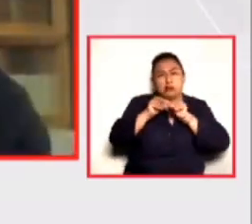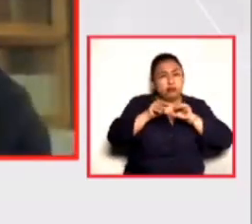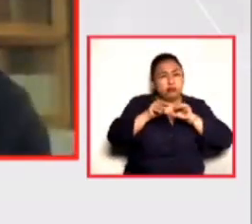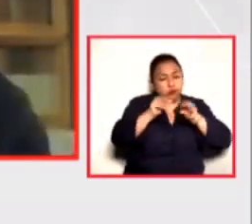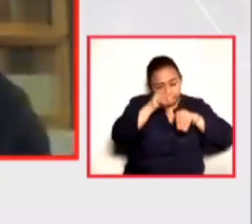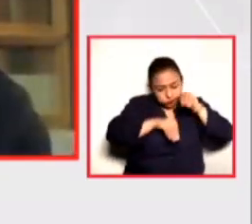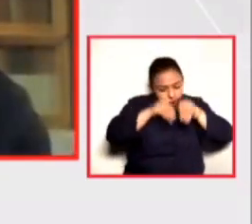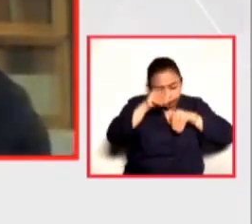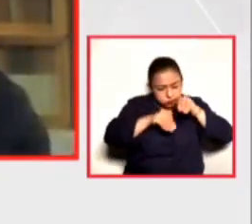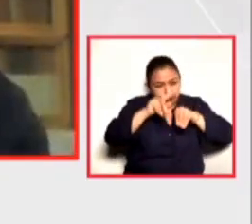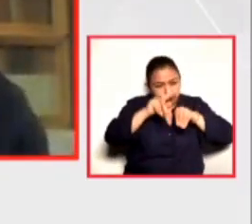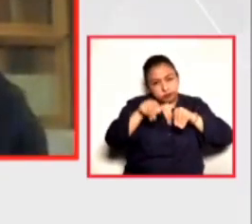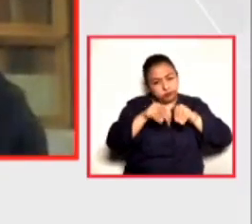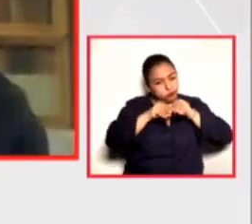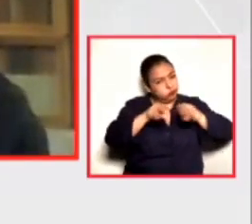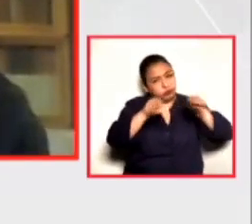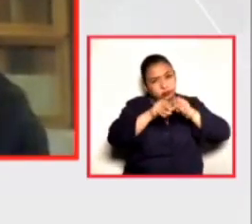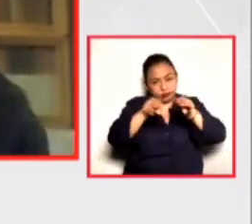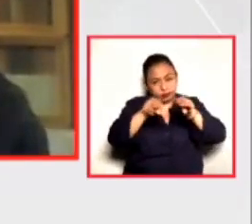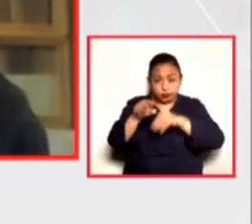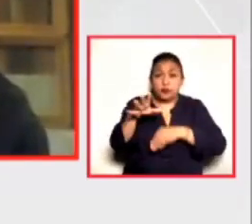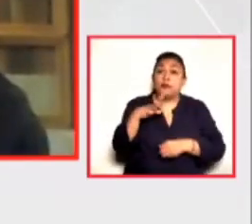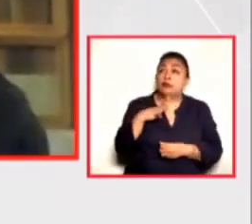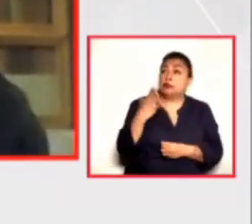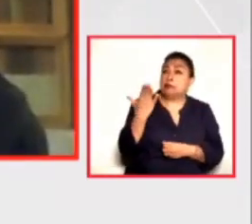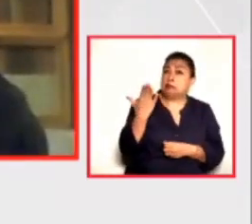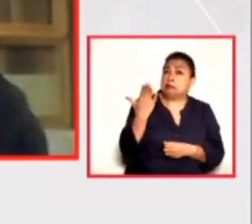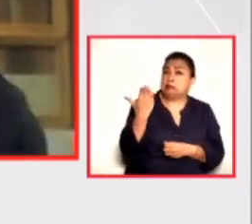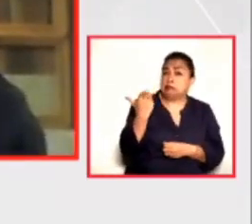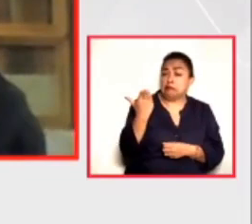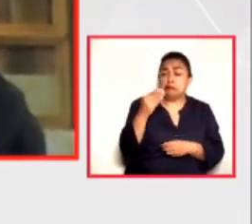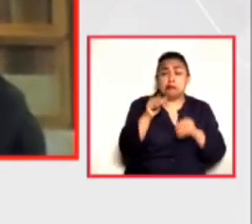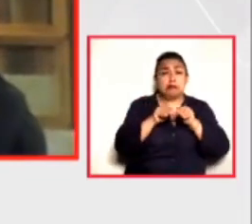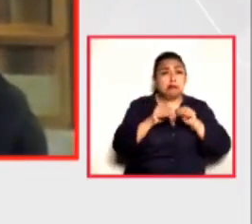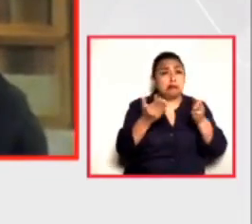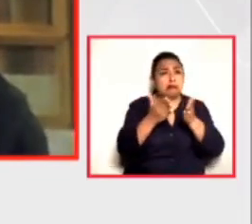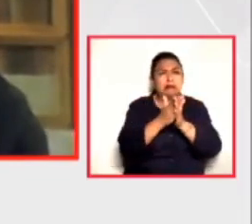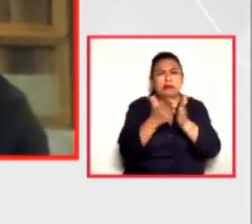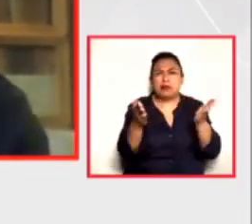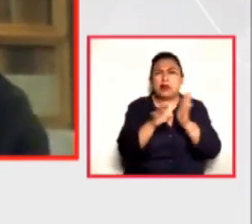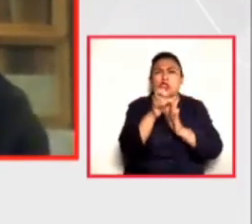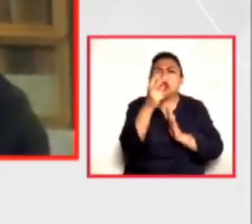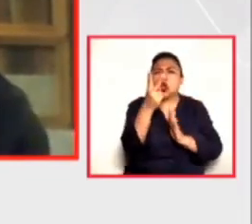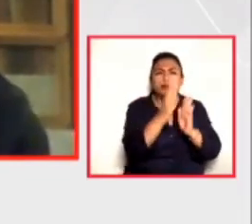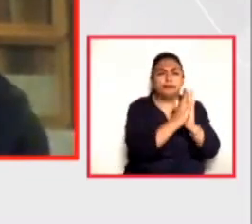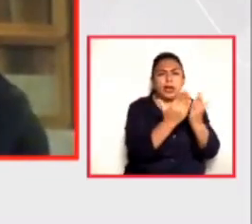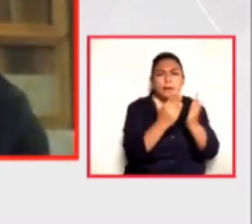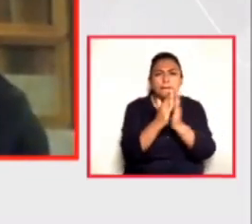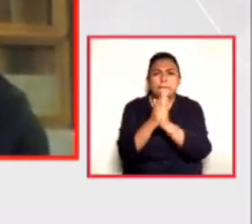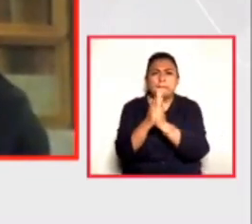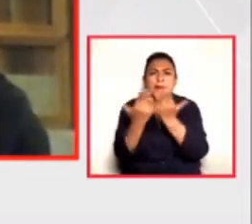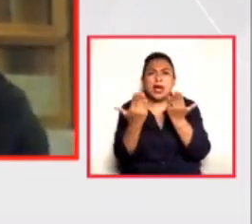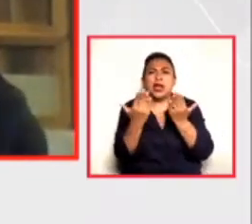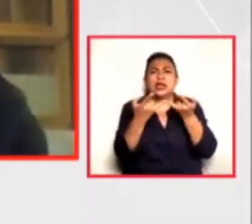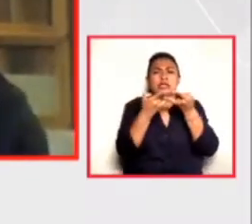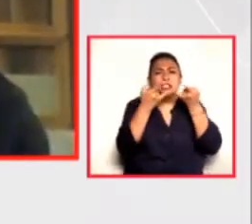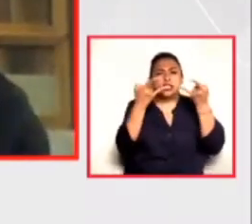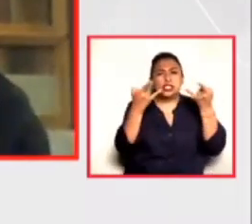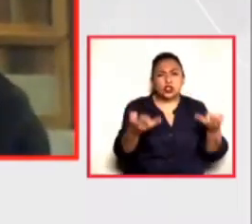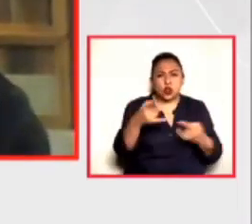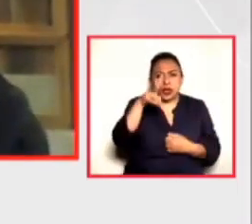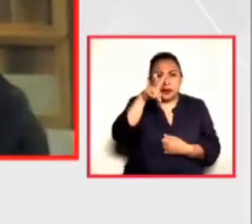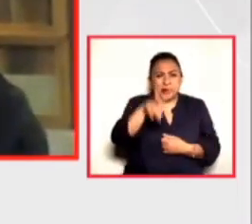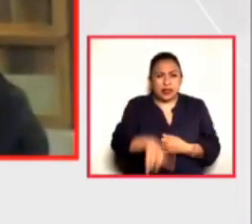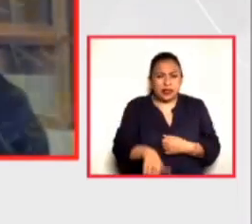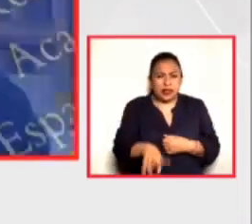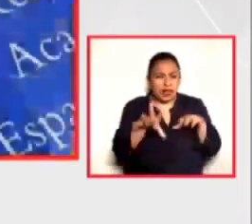Se acaba de publicar, por ejemplo, los dos volúmenes de la historia verdadera de la conquista